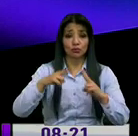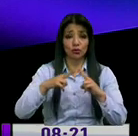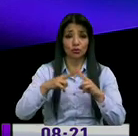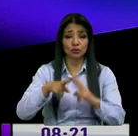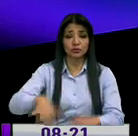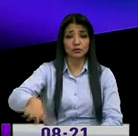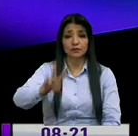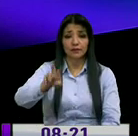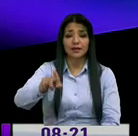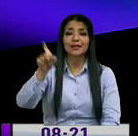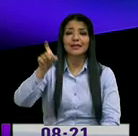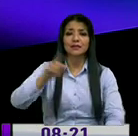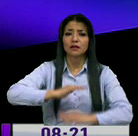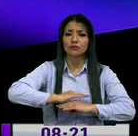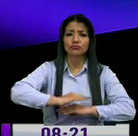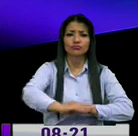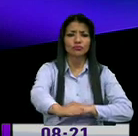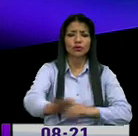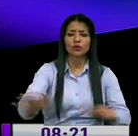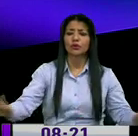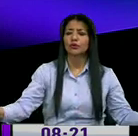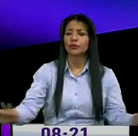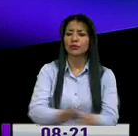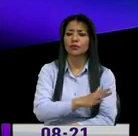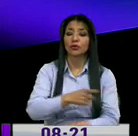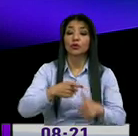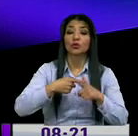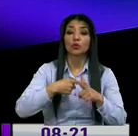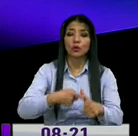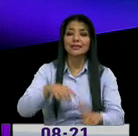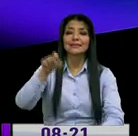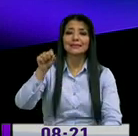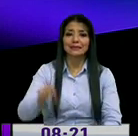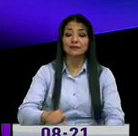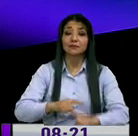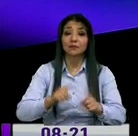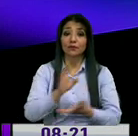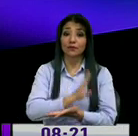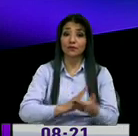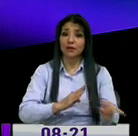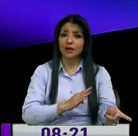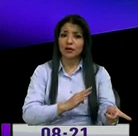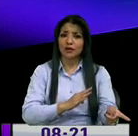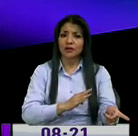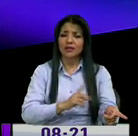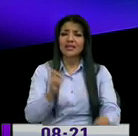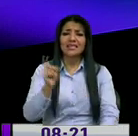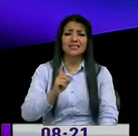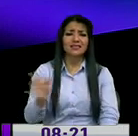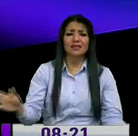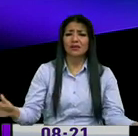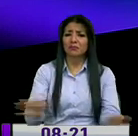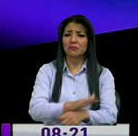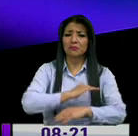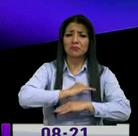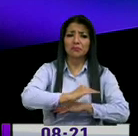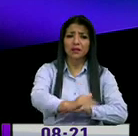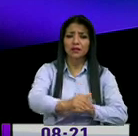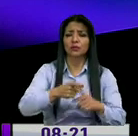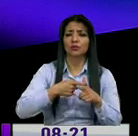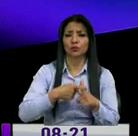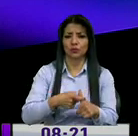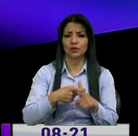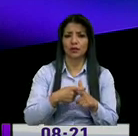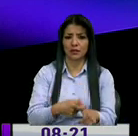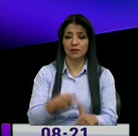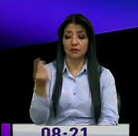Chillos. Necesita una repavimentación urgente. Sí, pero hay barrios como este que necesitan una pavimentación urgente. Entonces, destinar